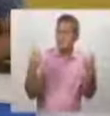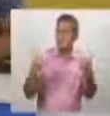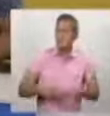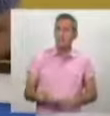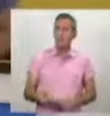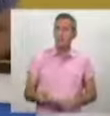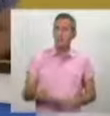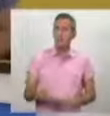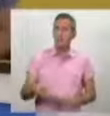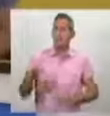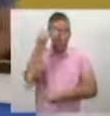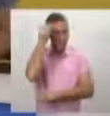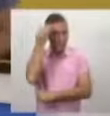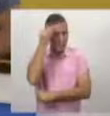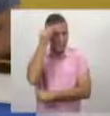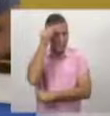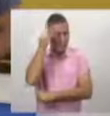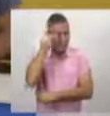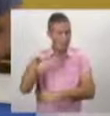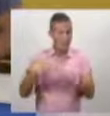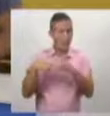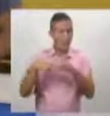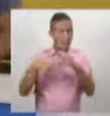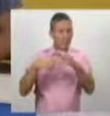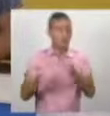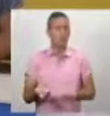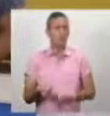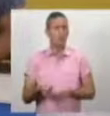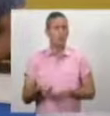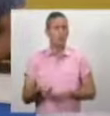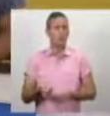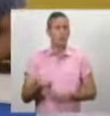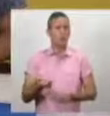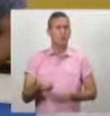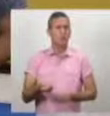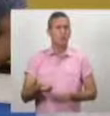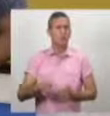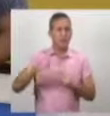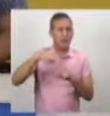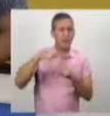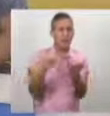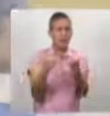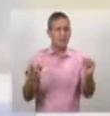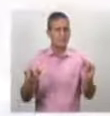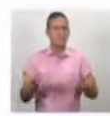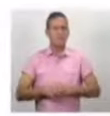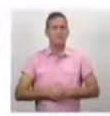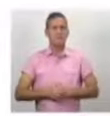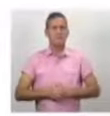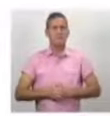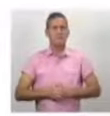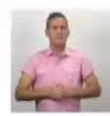necesario, para seguir consolidando estos contenidos, la siguiente actividad independiente.